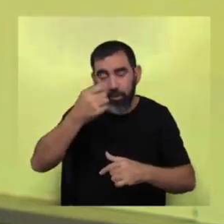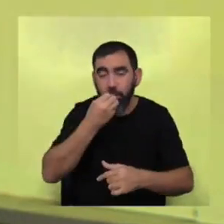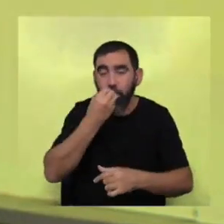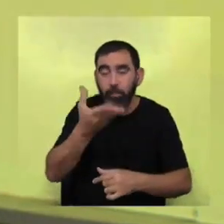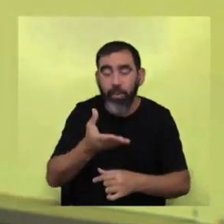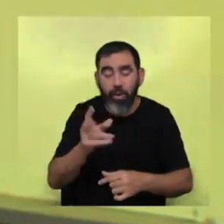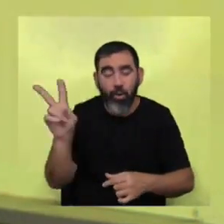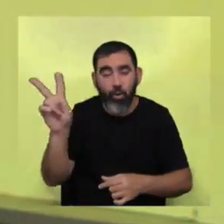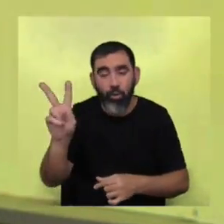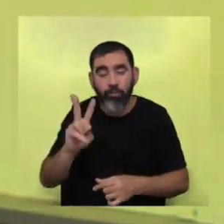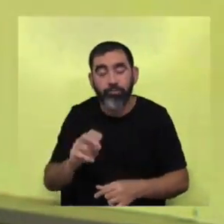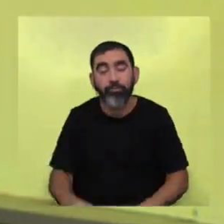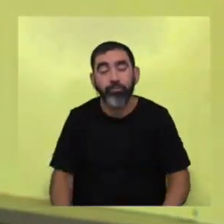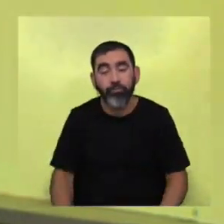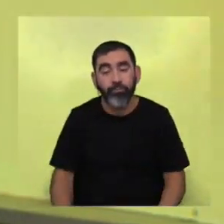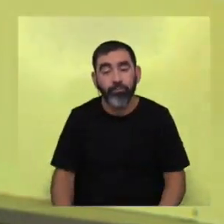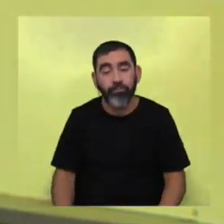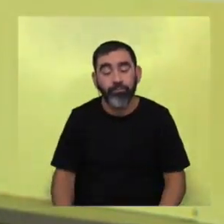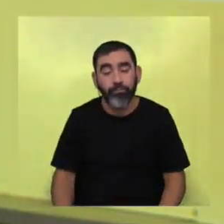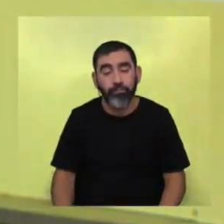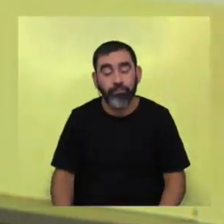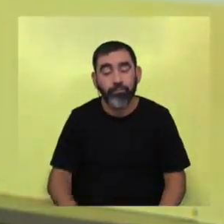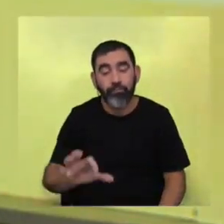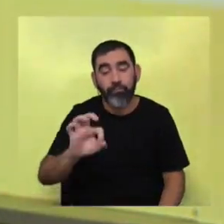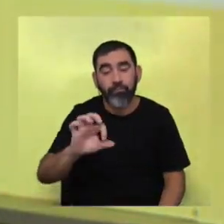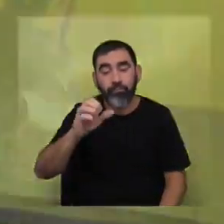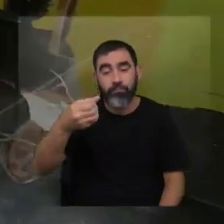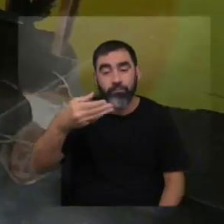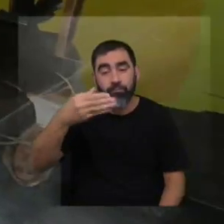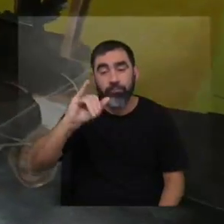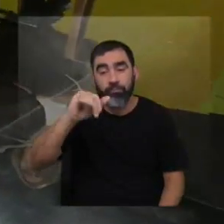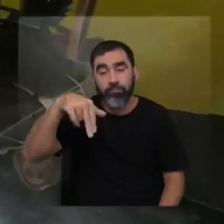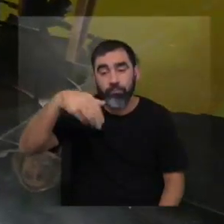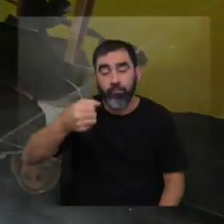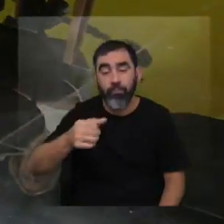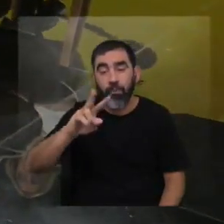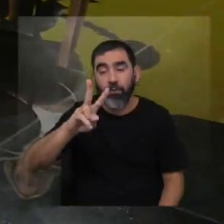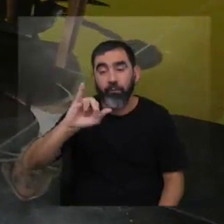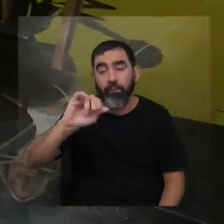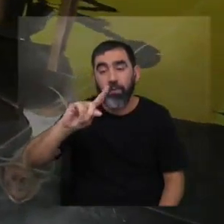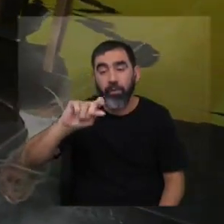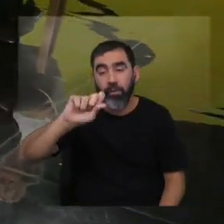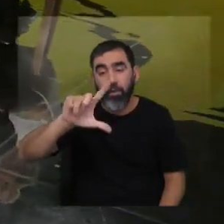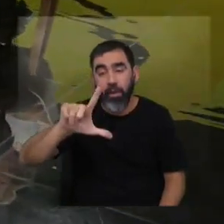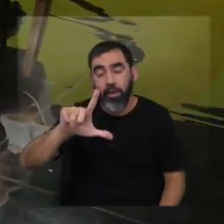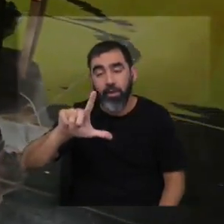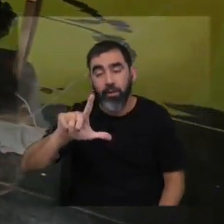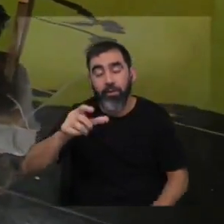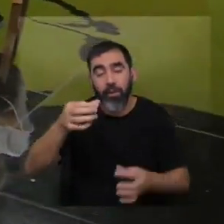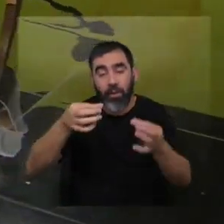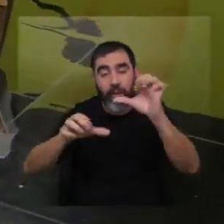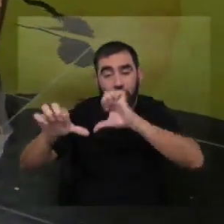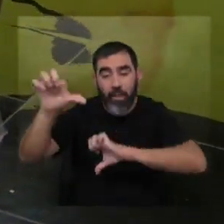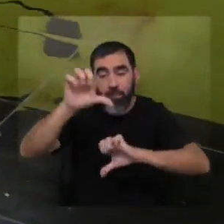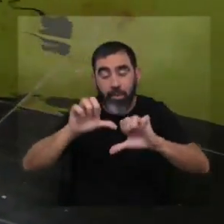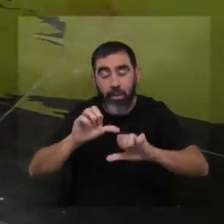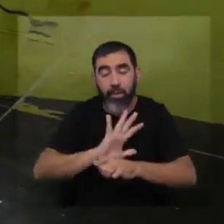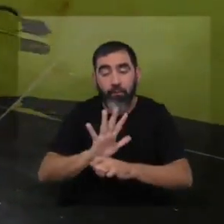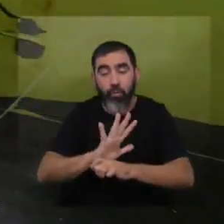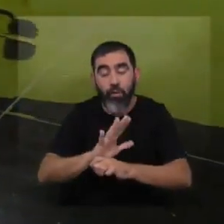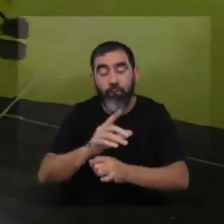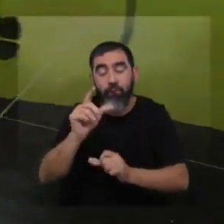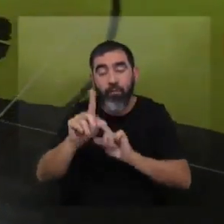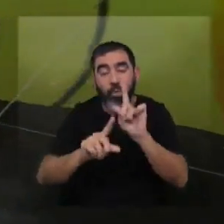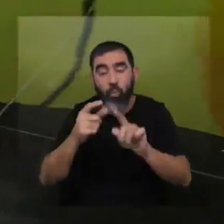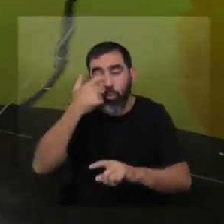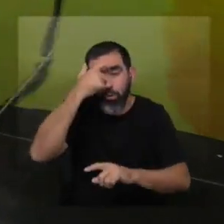mejoramiento vegetal. Doctora Sabina Vidal, integrante del Laboratorio de Biología Molecular del Instituto de Química Biológica de Facultad de Ciencias, bienvenida a Sobre